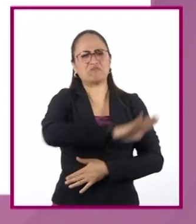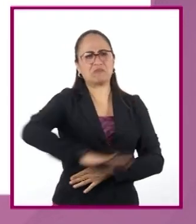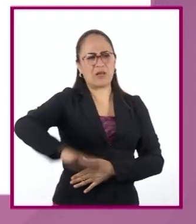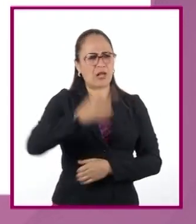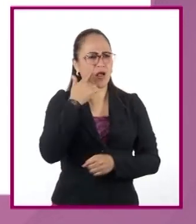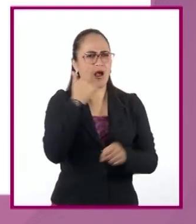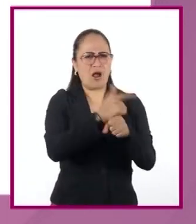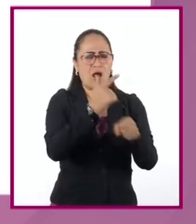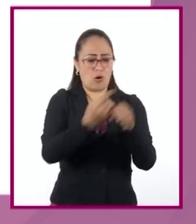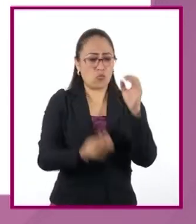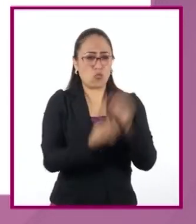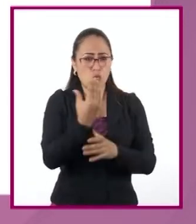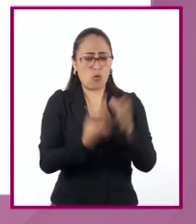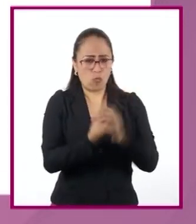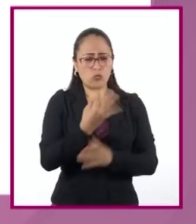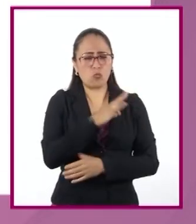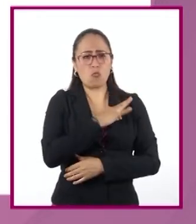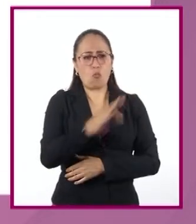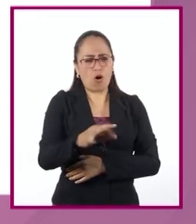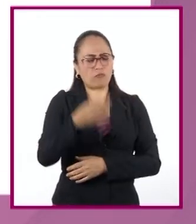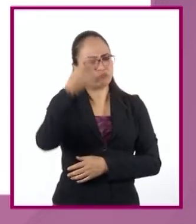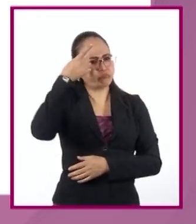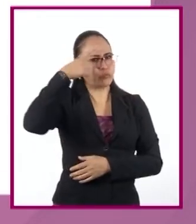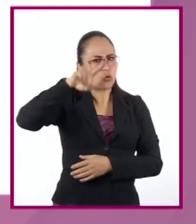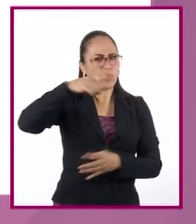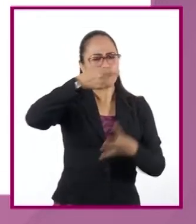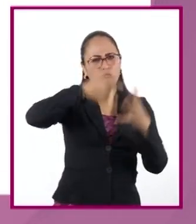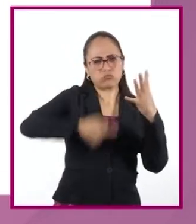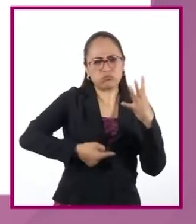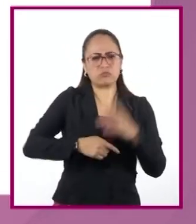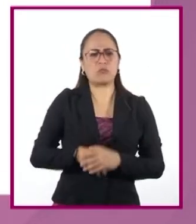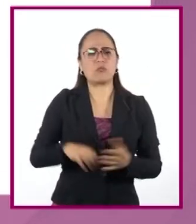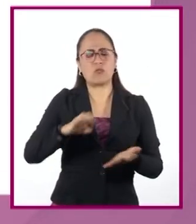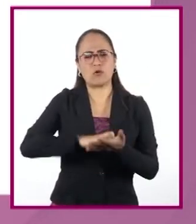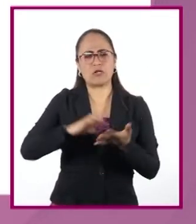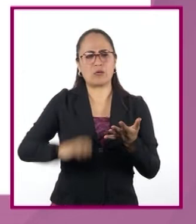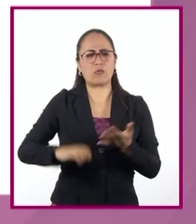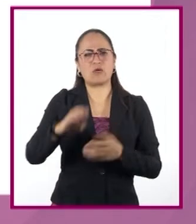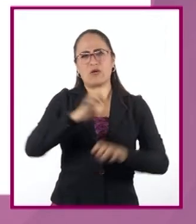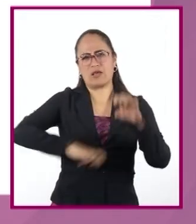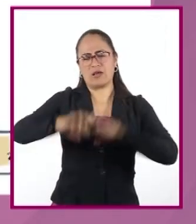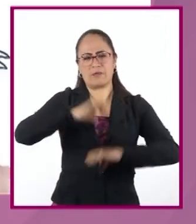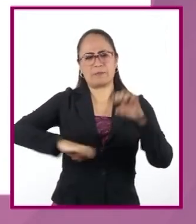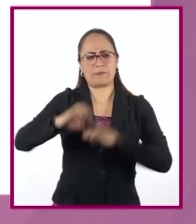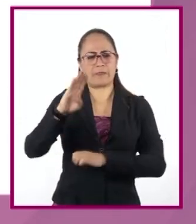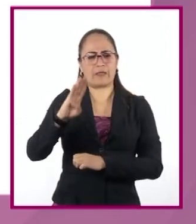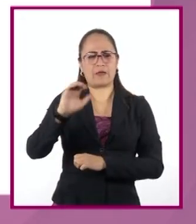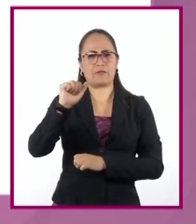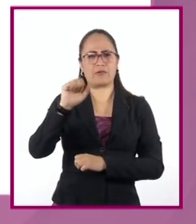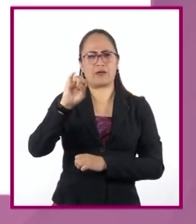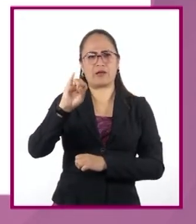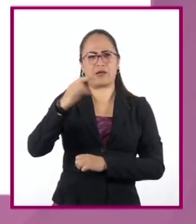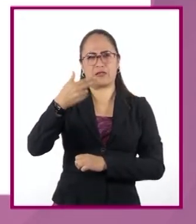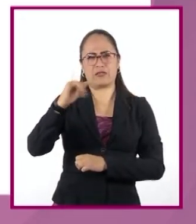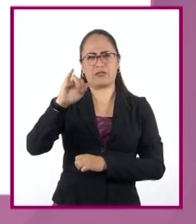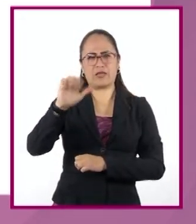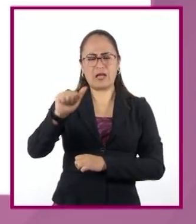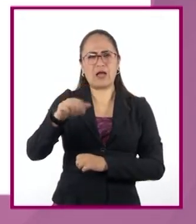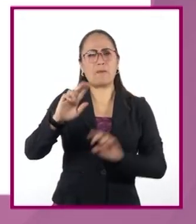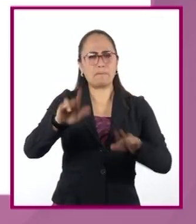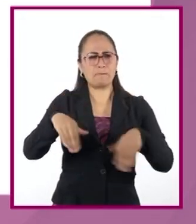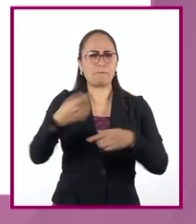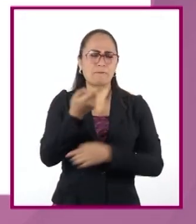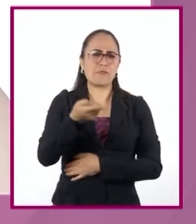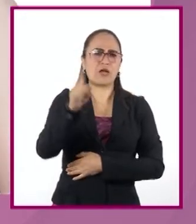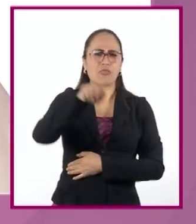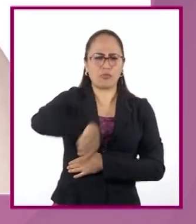recién descubiertos, como la Compañía de la Bahía de Massachusetts, que envió 17 barcos con casi 1000